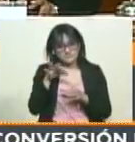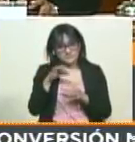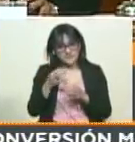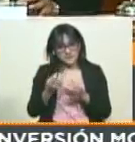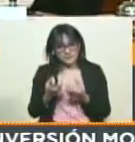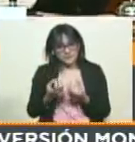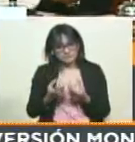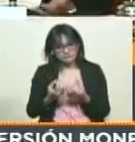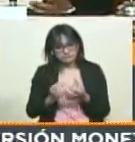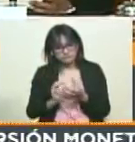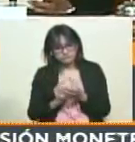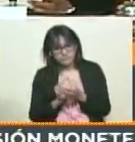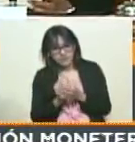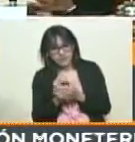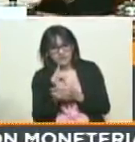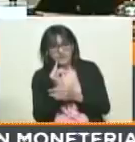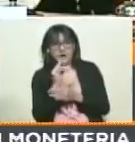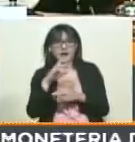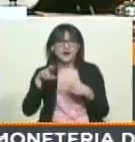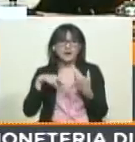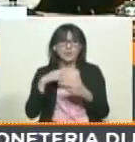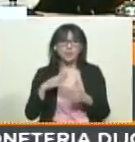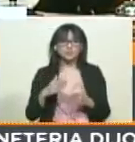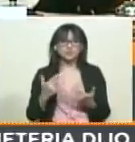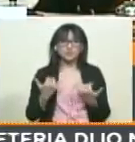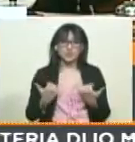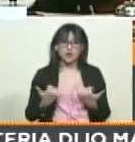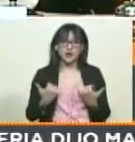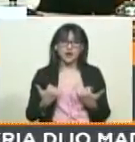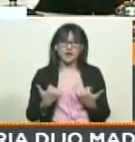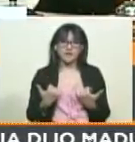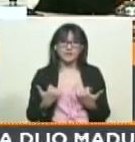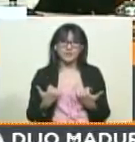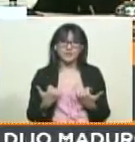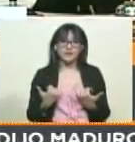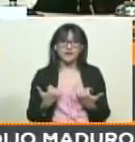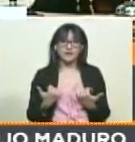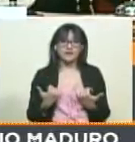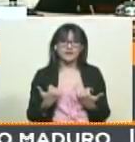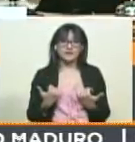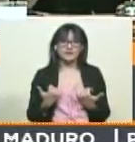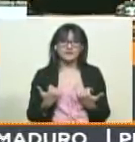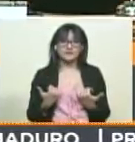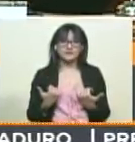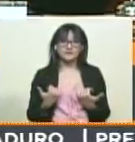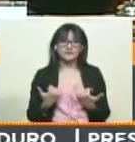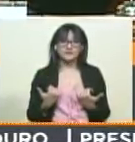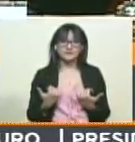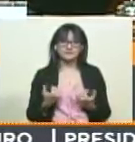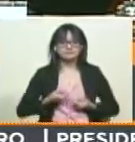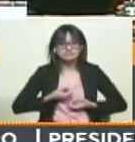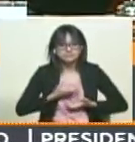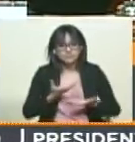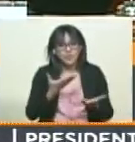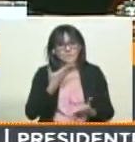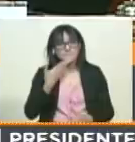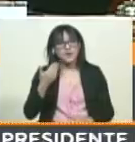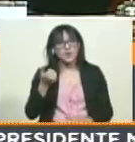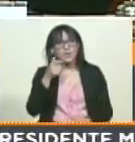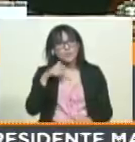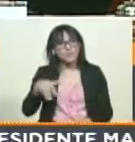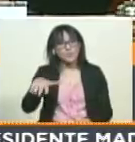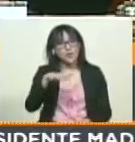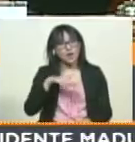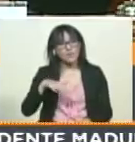en revolución es hoy lo que es, un germen que expresa lo mejor del pueblo cubano, que